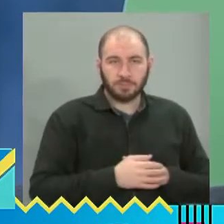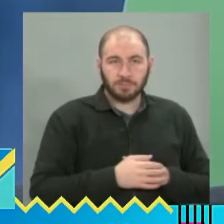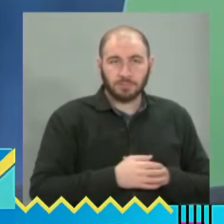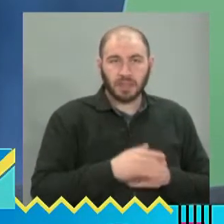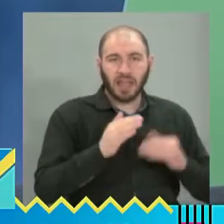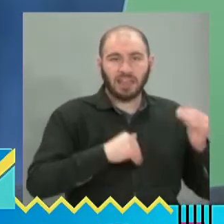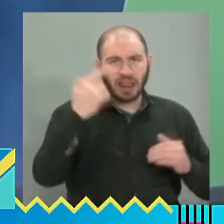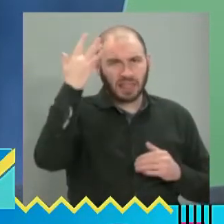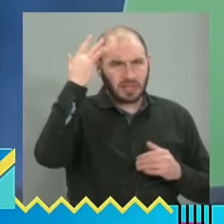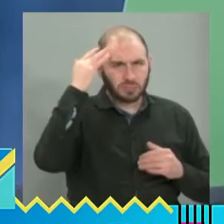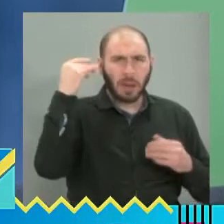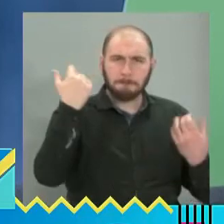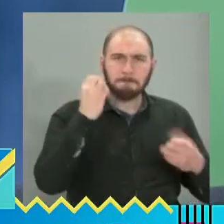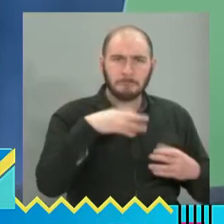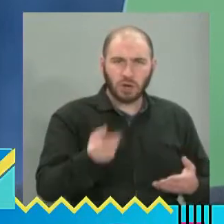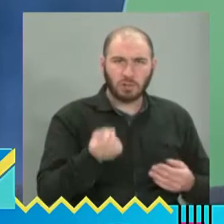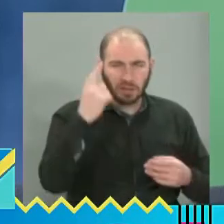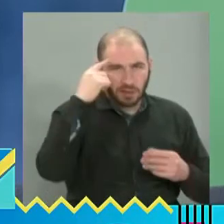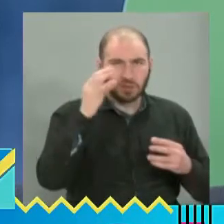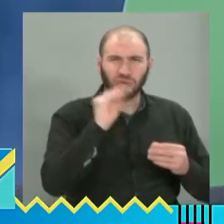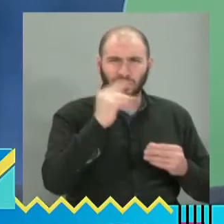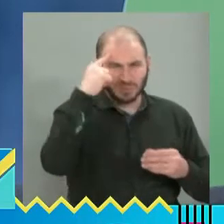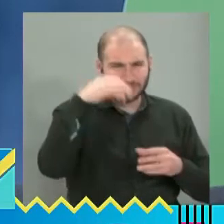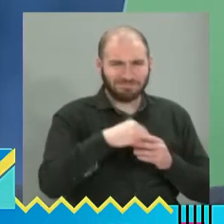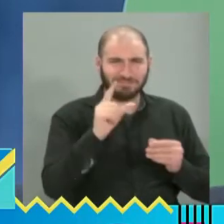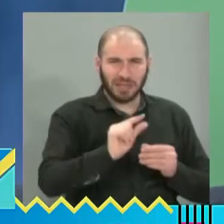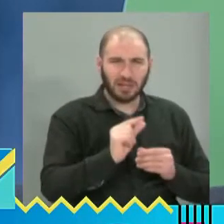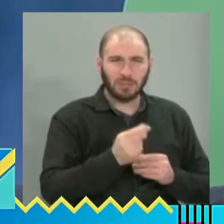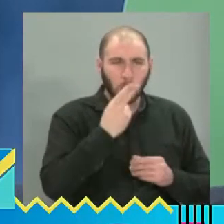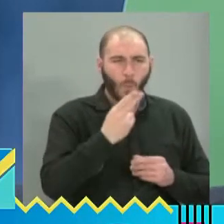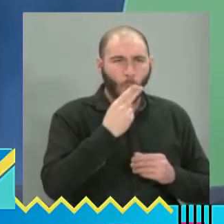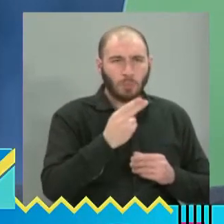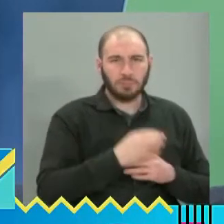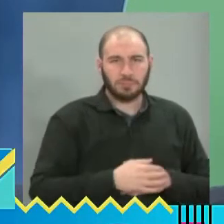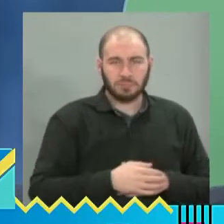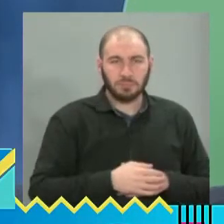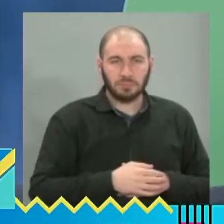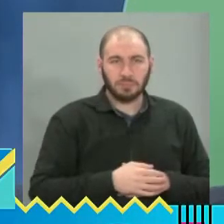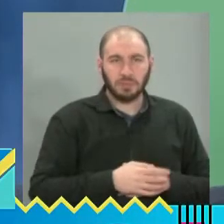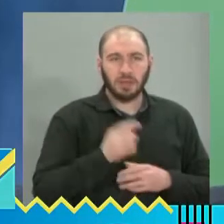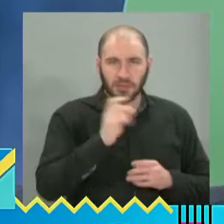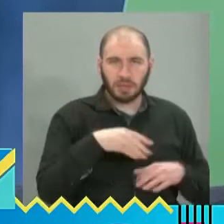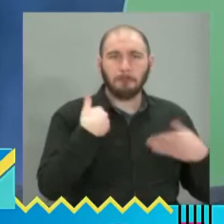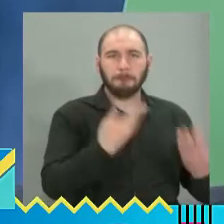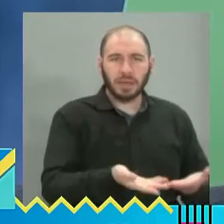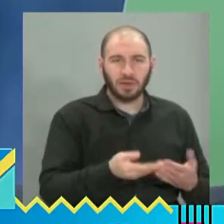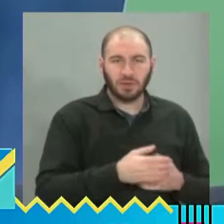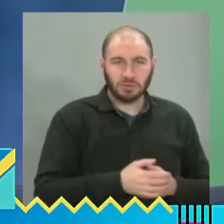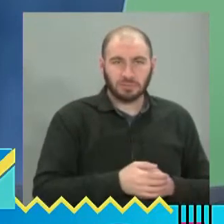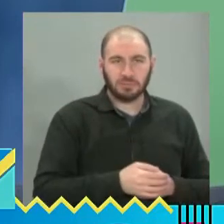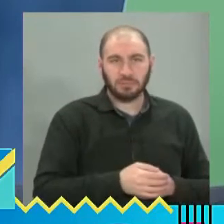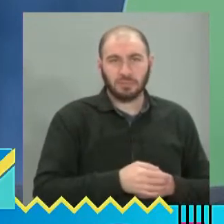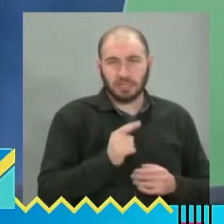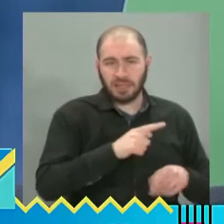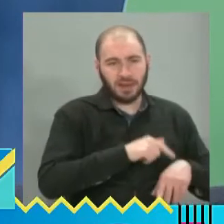el nivel intelectual al haber menos monóxido de carbono que uno consume con cada pitada, y que esto va a haber beneficios que son